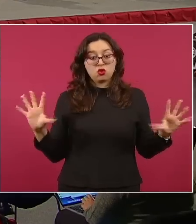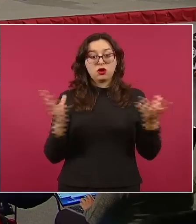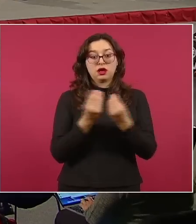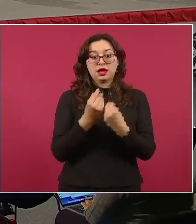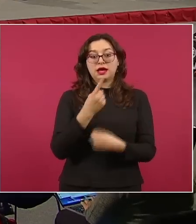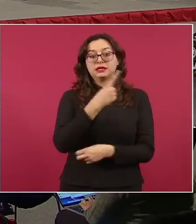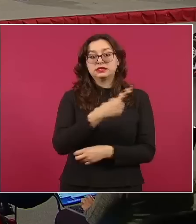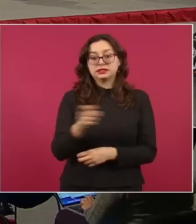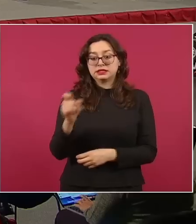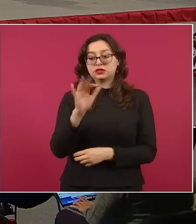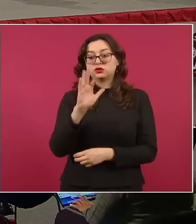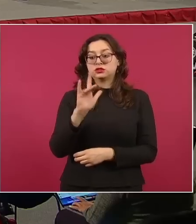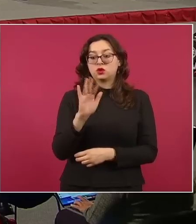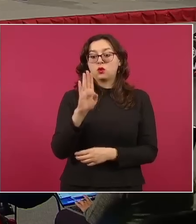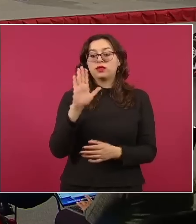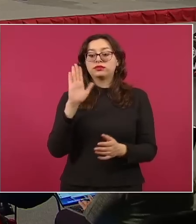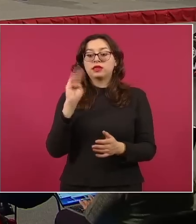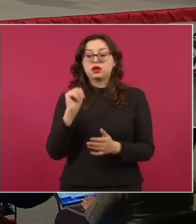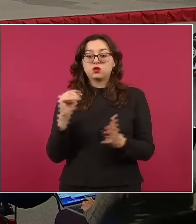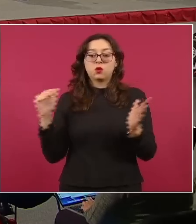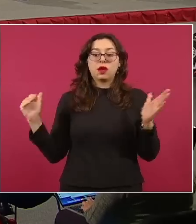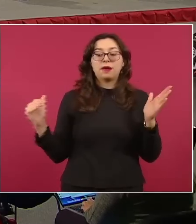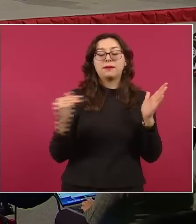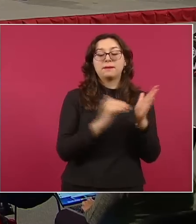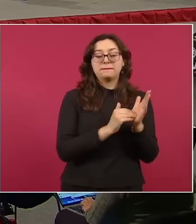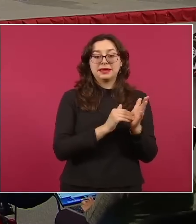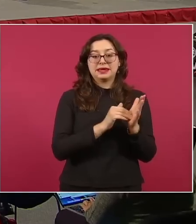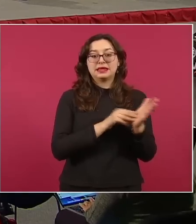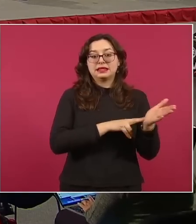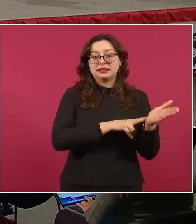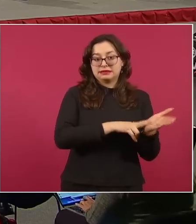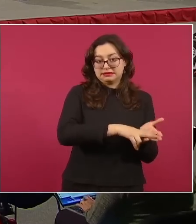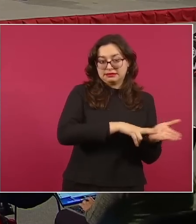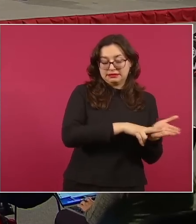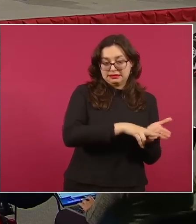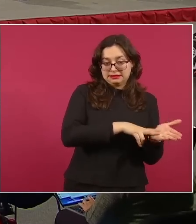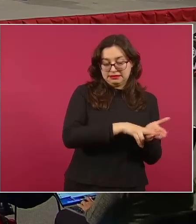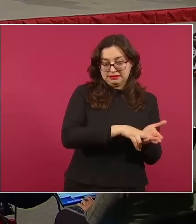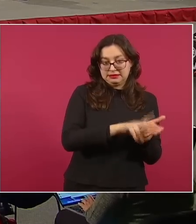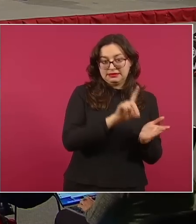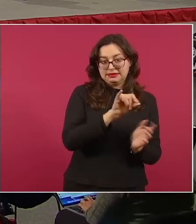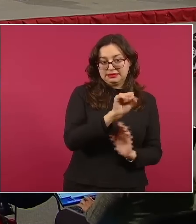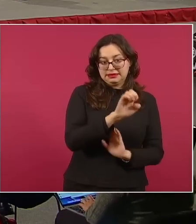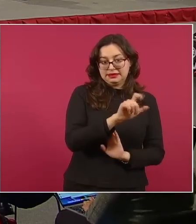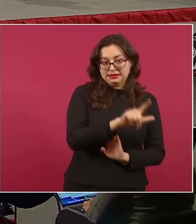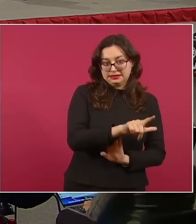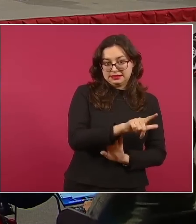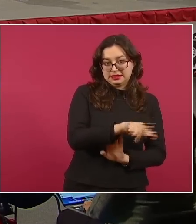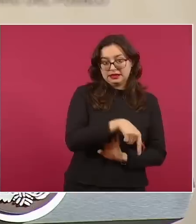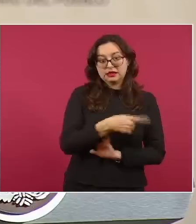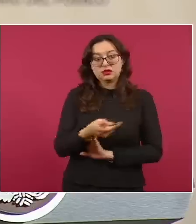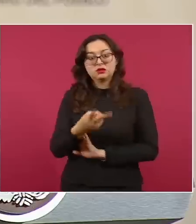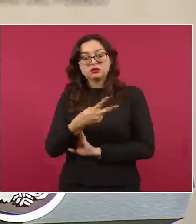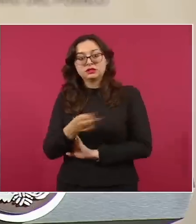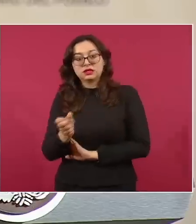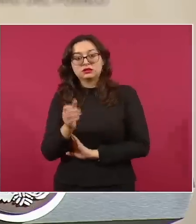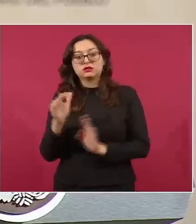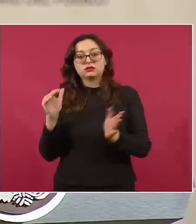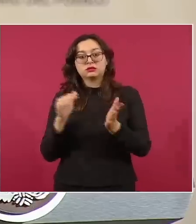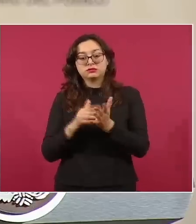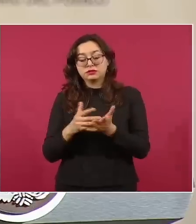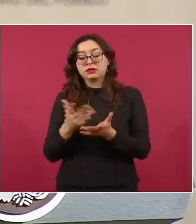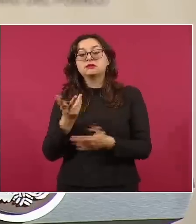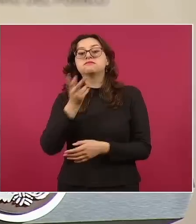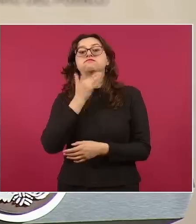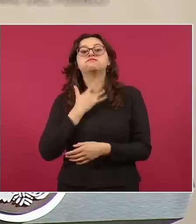159,000 barriles de diésel y 256,000 barriles de gasolina, lo que nos da una ventaja del